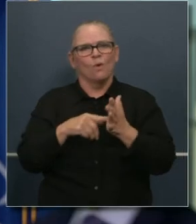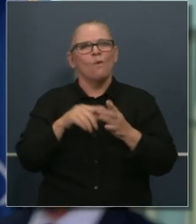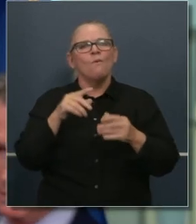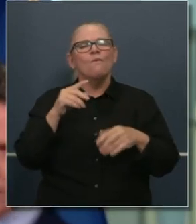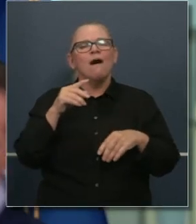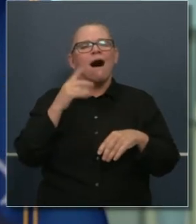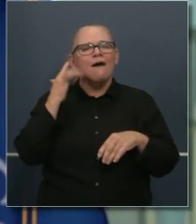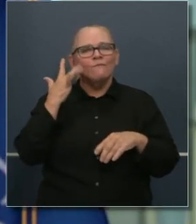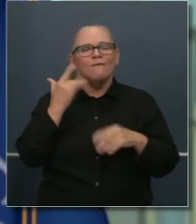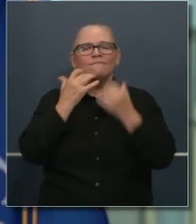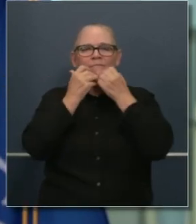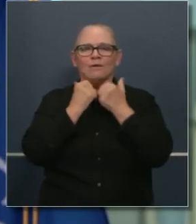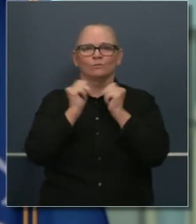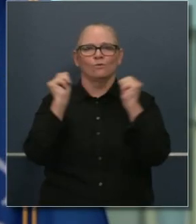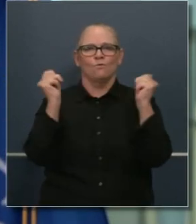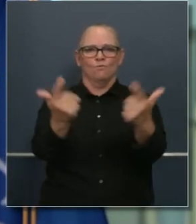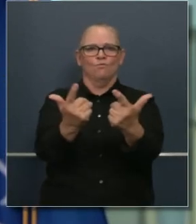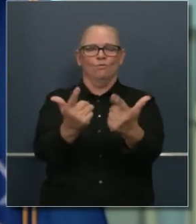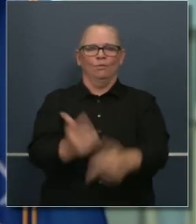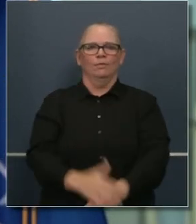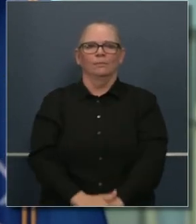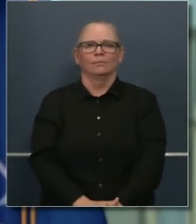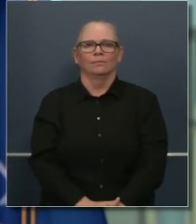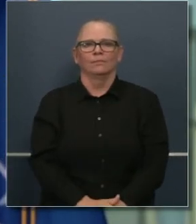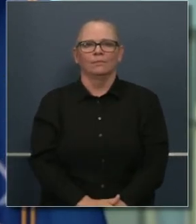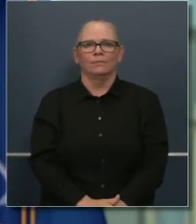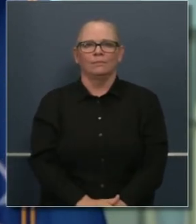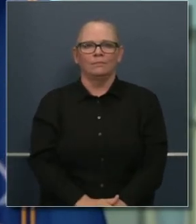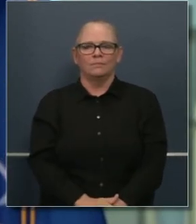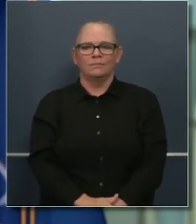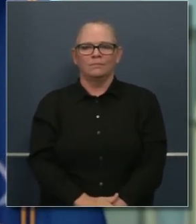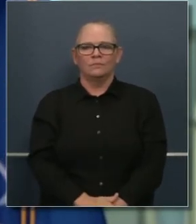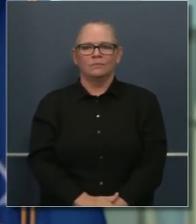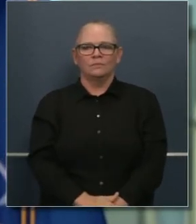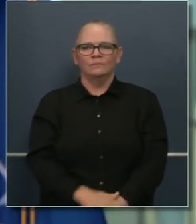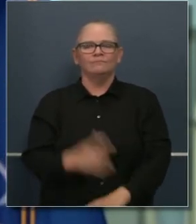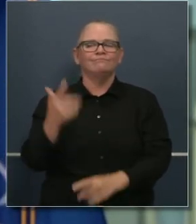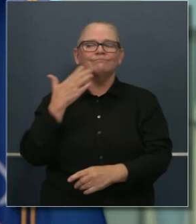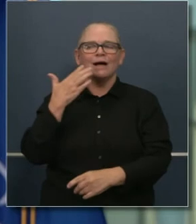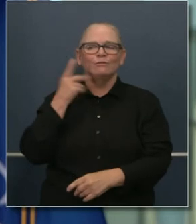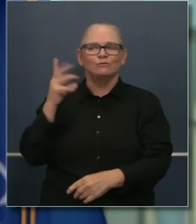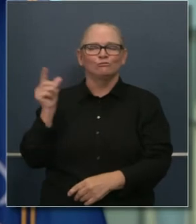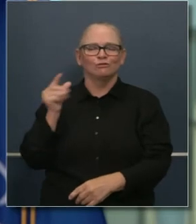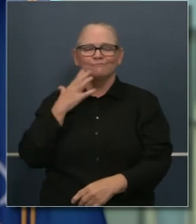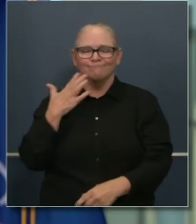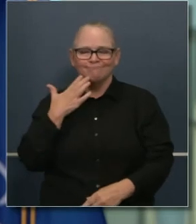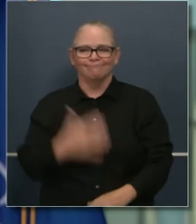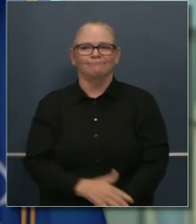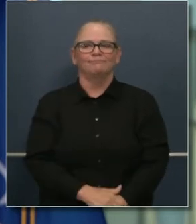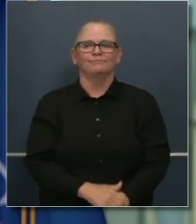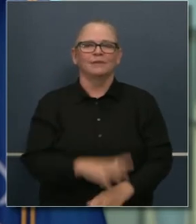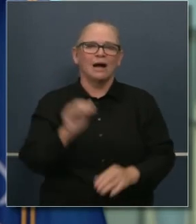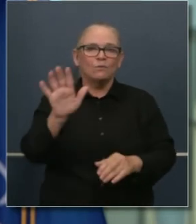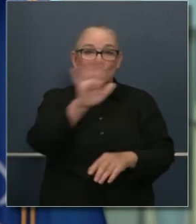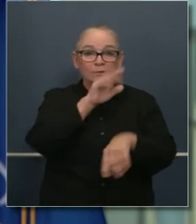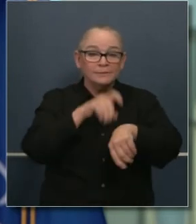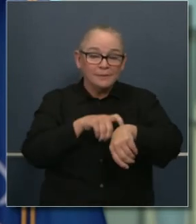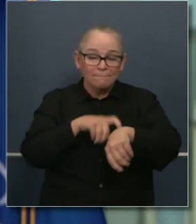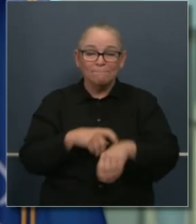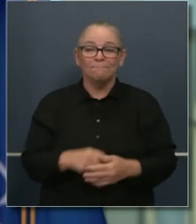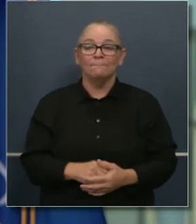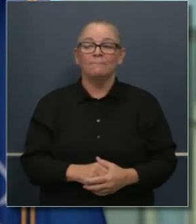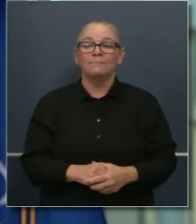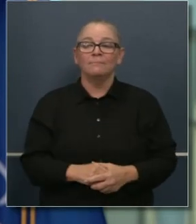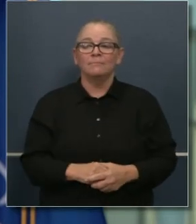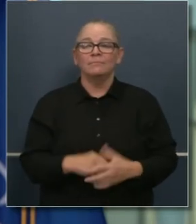estado de california gracias doctor galli gracias a todos pues por su tiempo y no puedo expresar pues